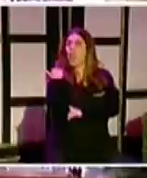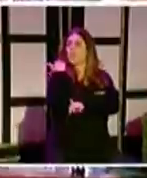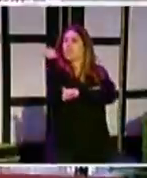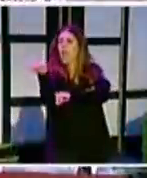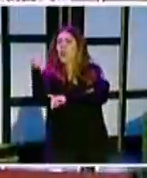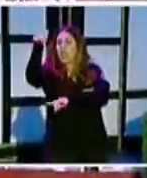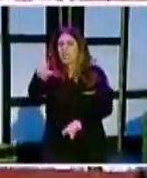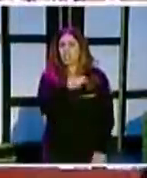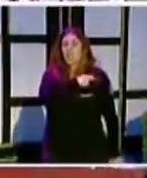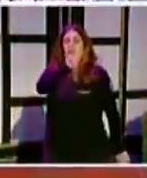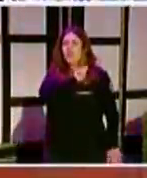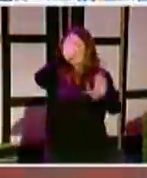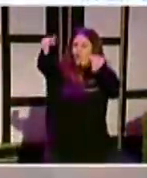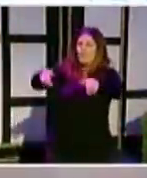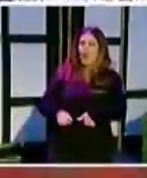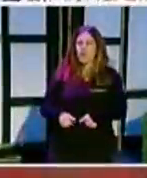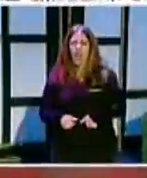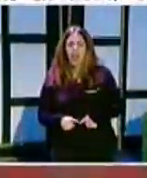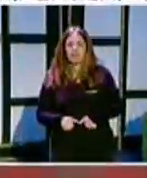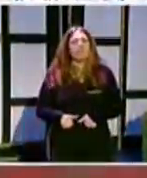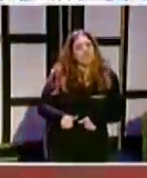España quieran que vuelva.